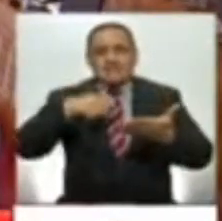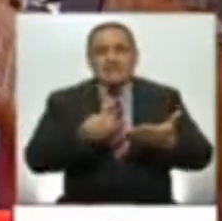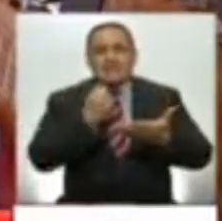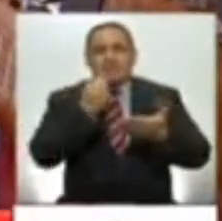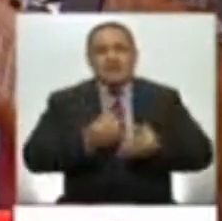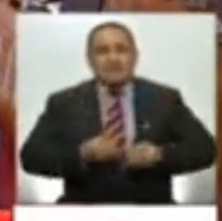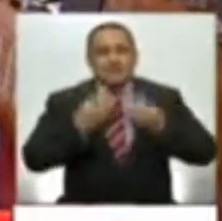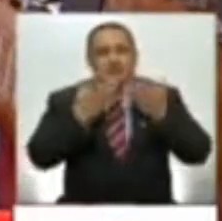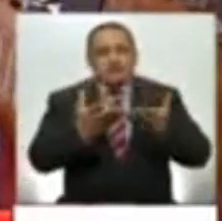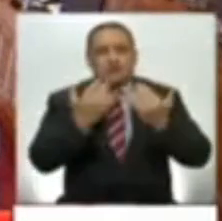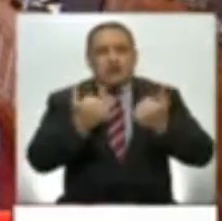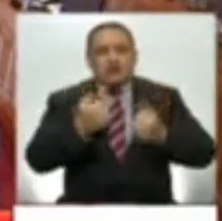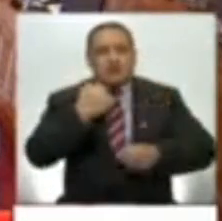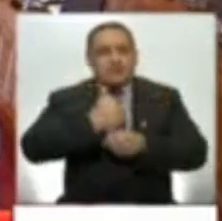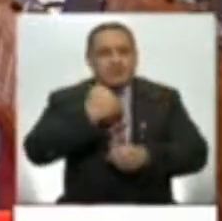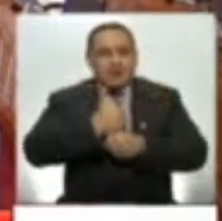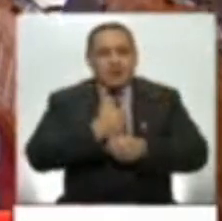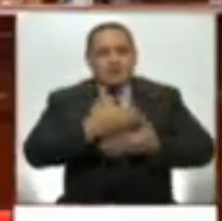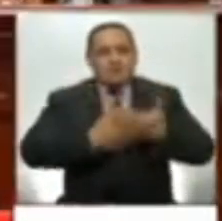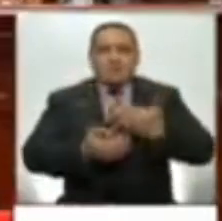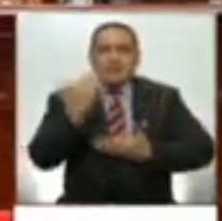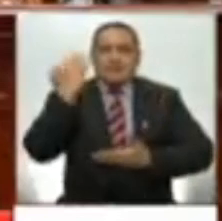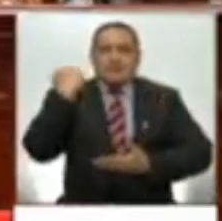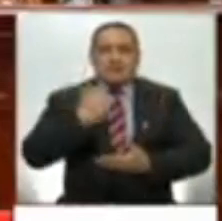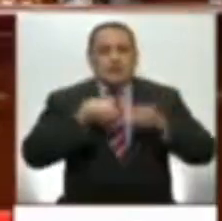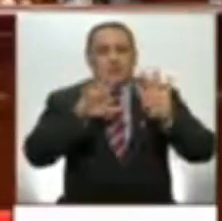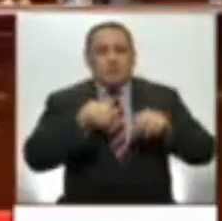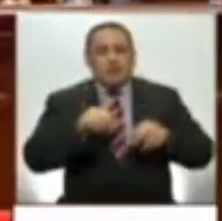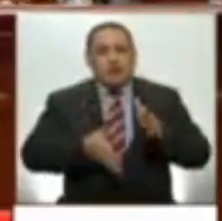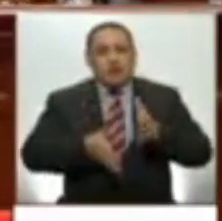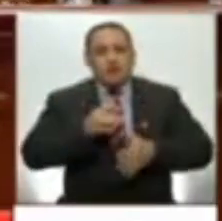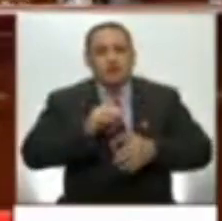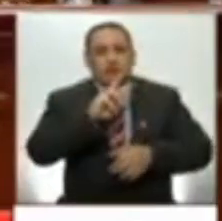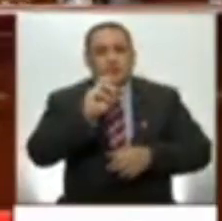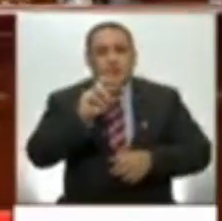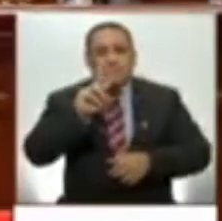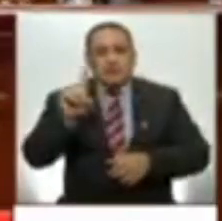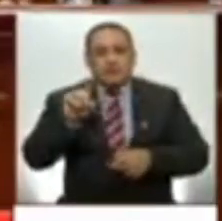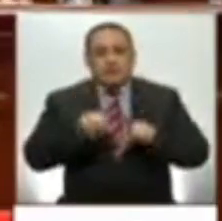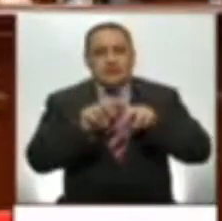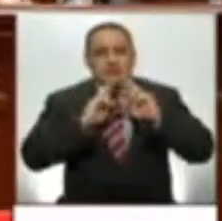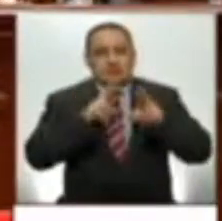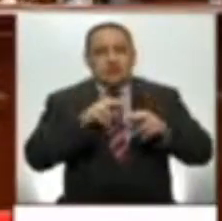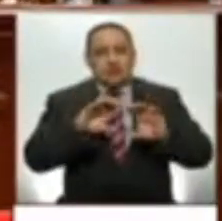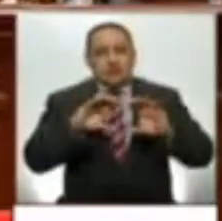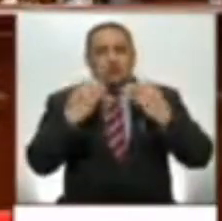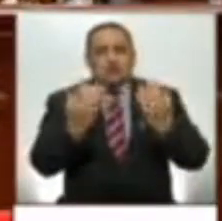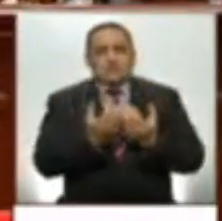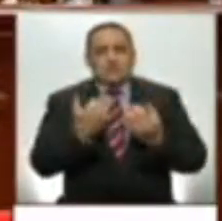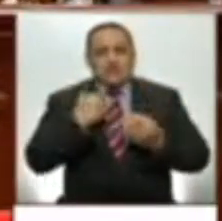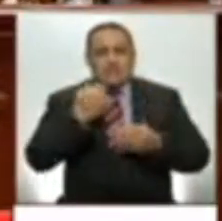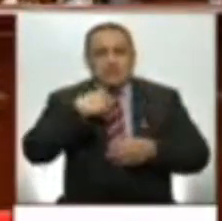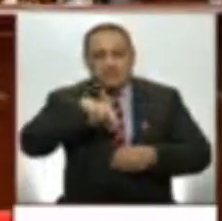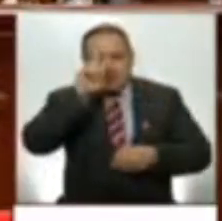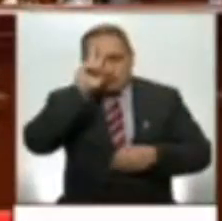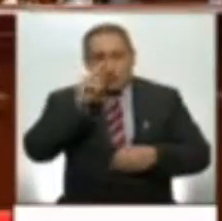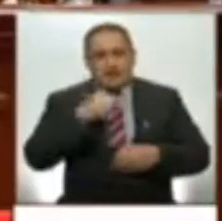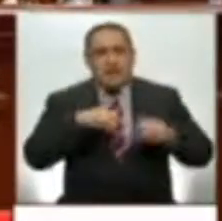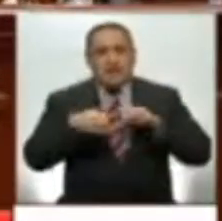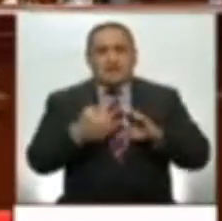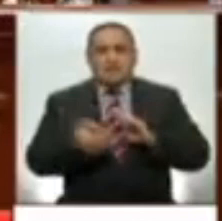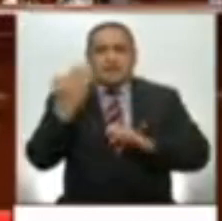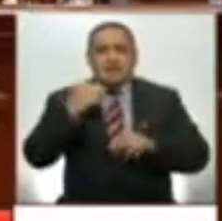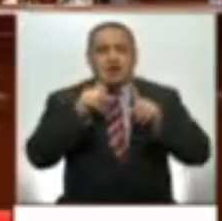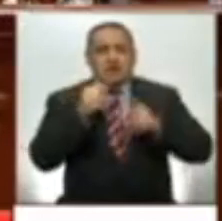a la proclamación efectuada el 9 de junio de 2021 de los resultados de la elección de congresistas de la República realizada